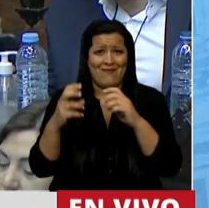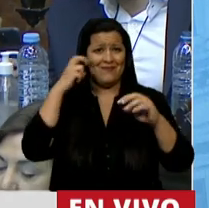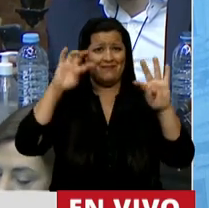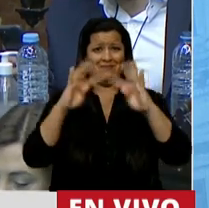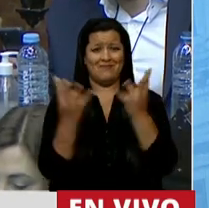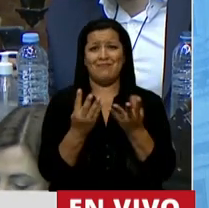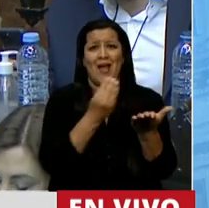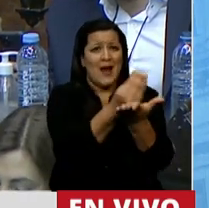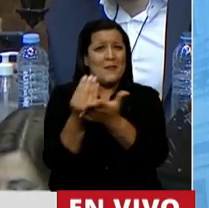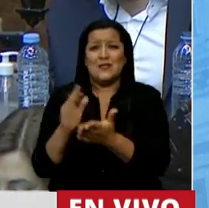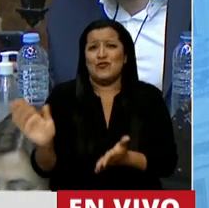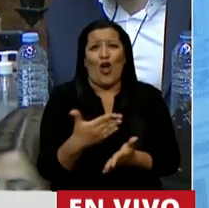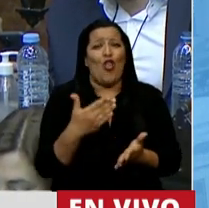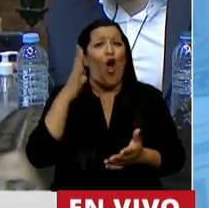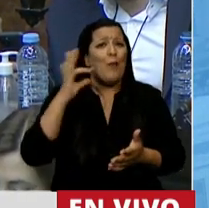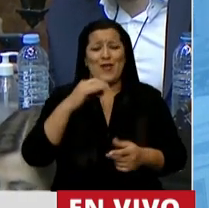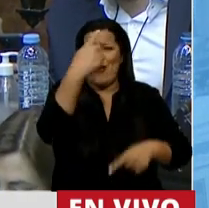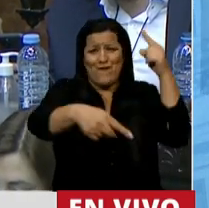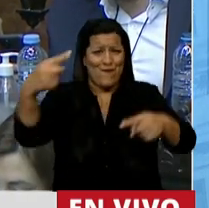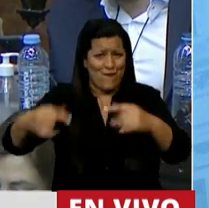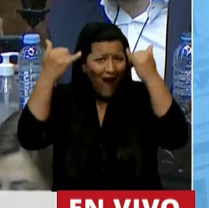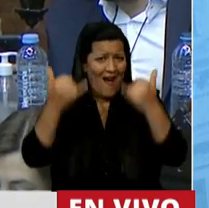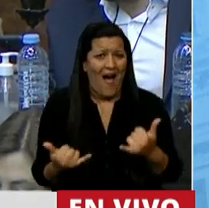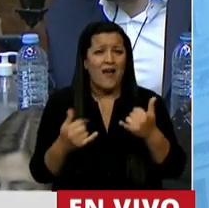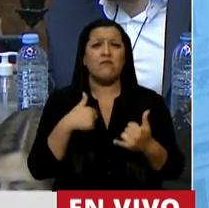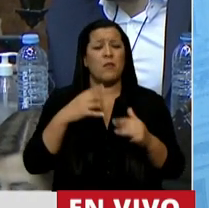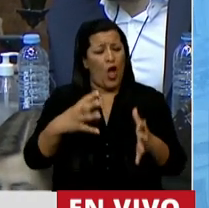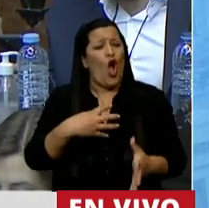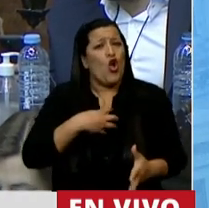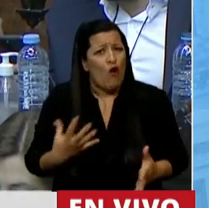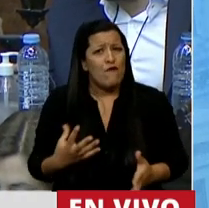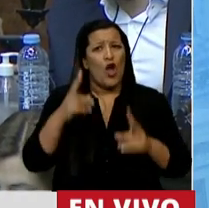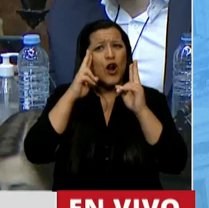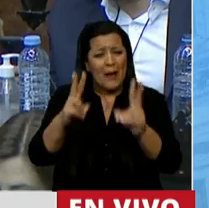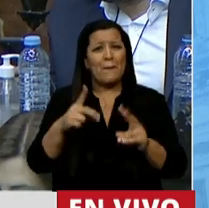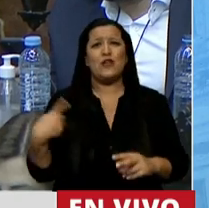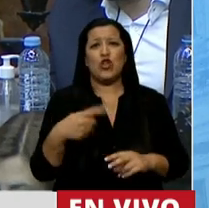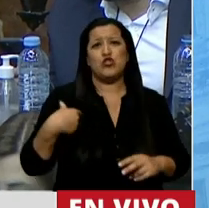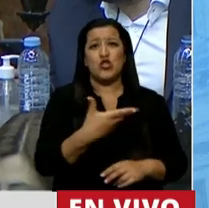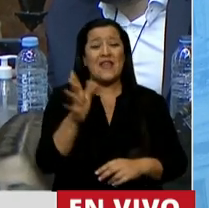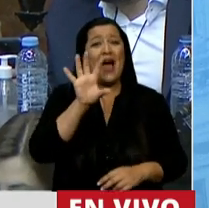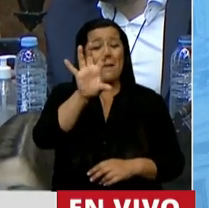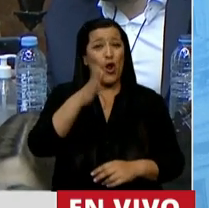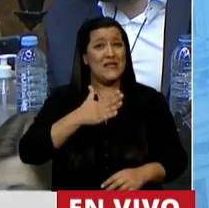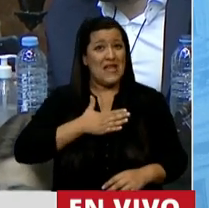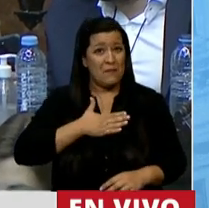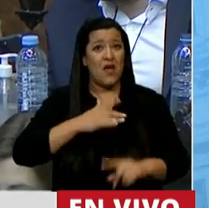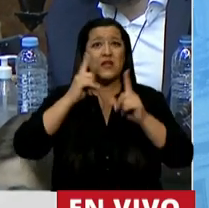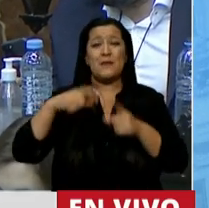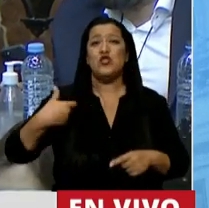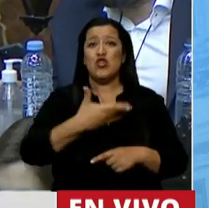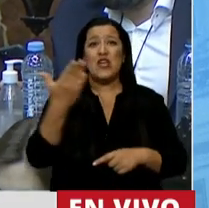representadas, por lo que veo, todas las voces. Entonces, también confío en el respeto que tiene que haber en la sociedad de mi provincia y en la sociedad